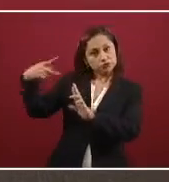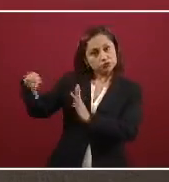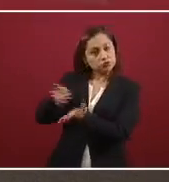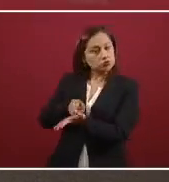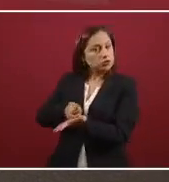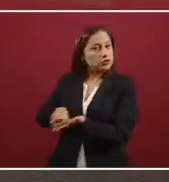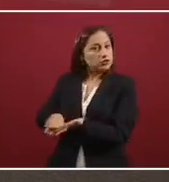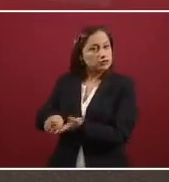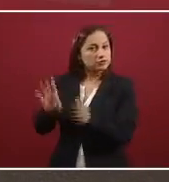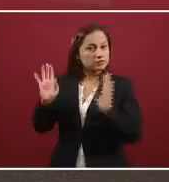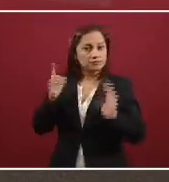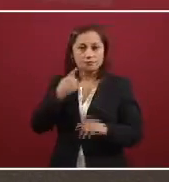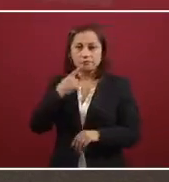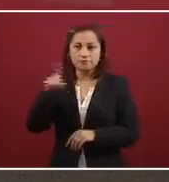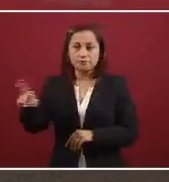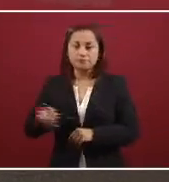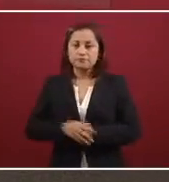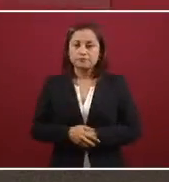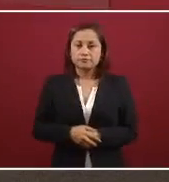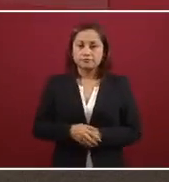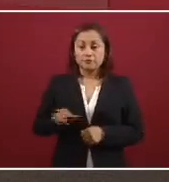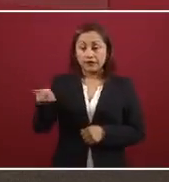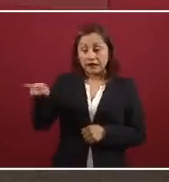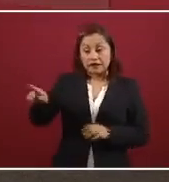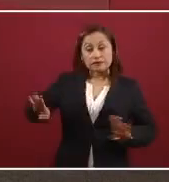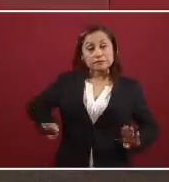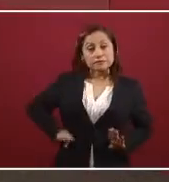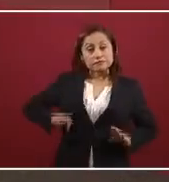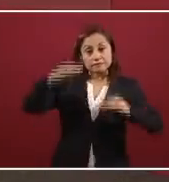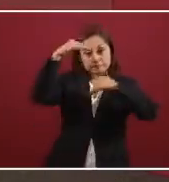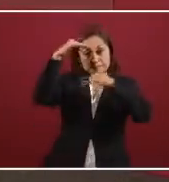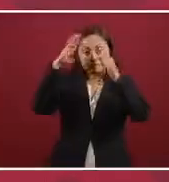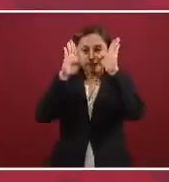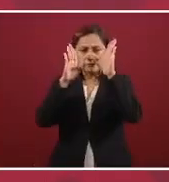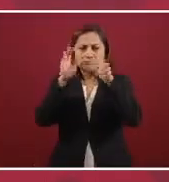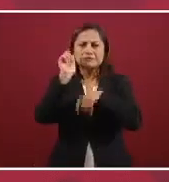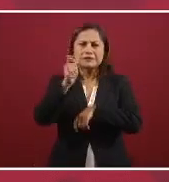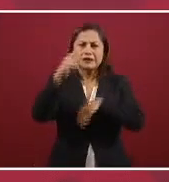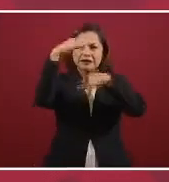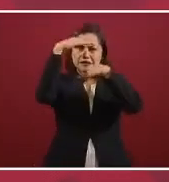son conservadores. ¿Qué es el conservadurismo?